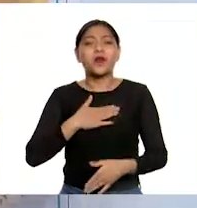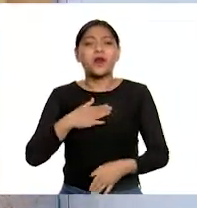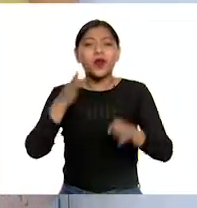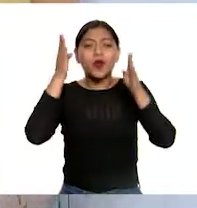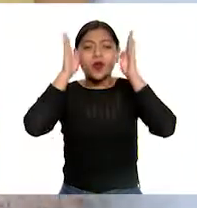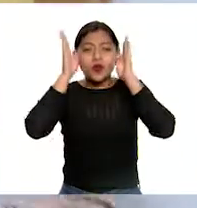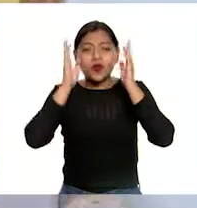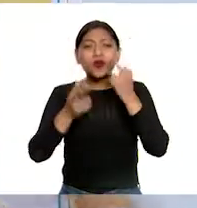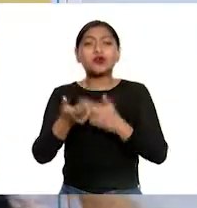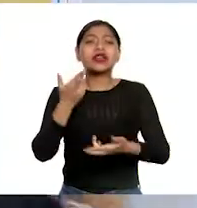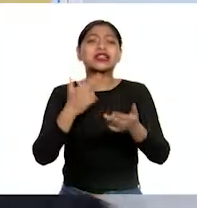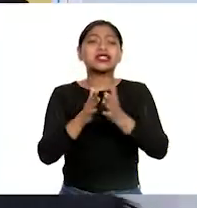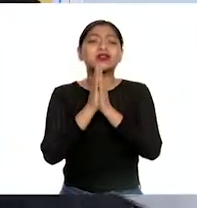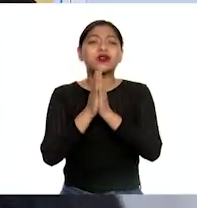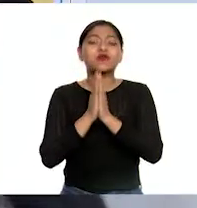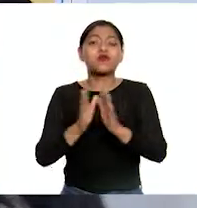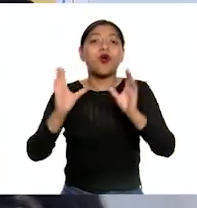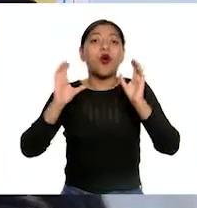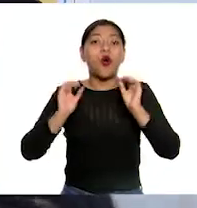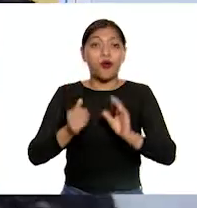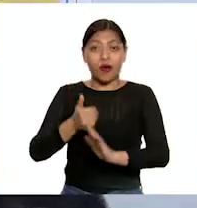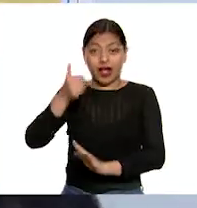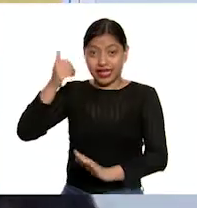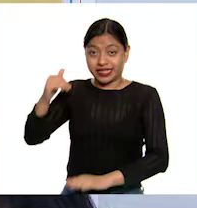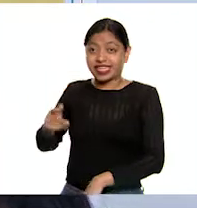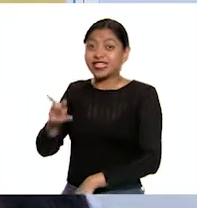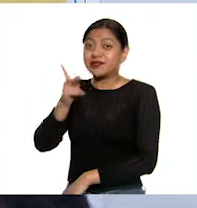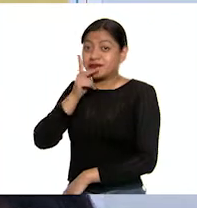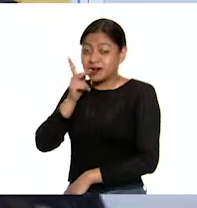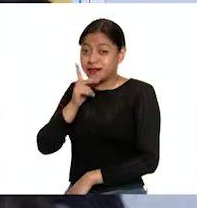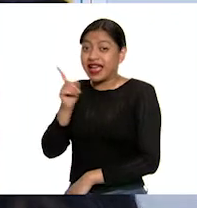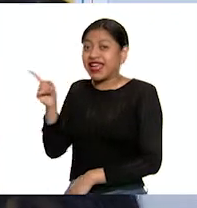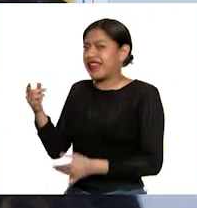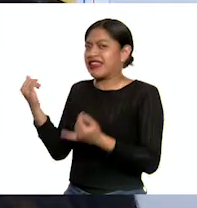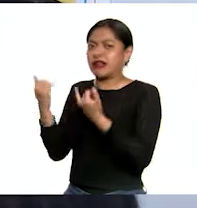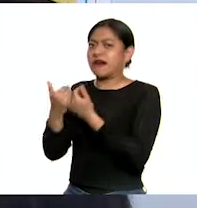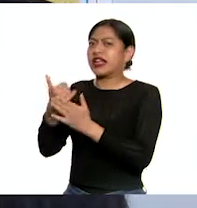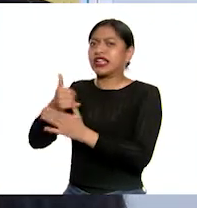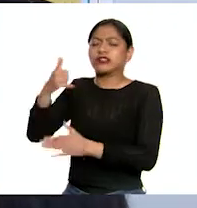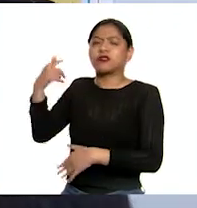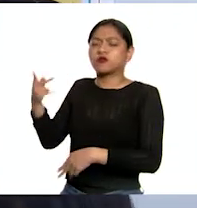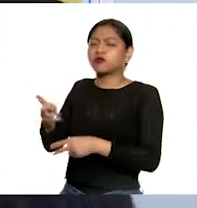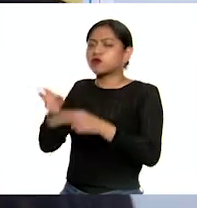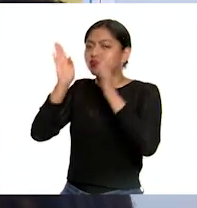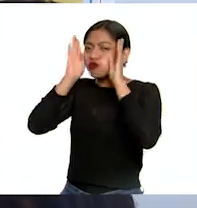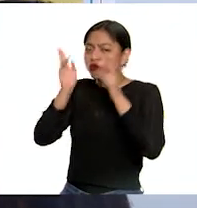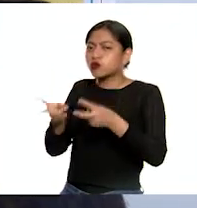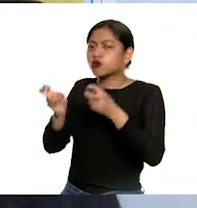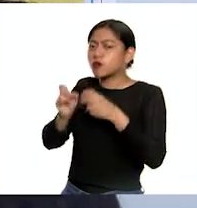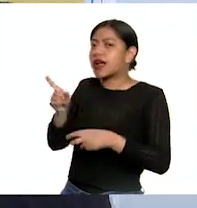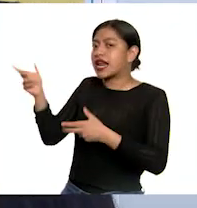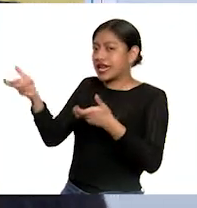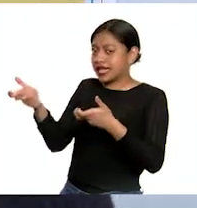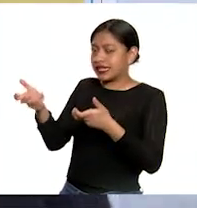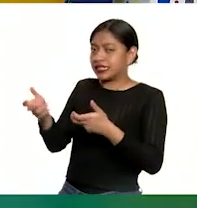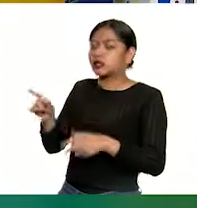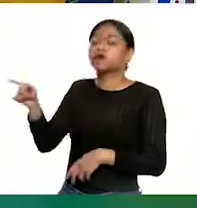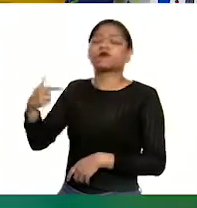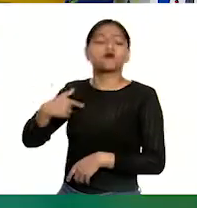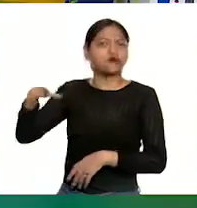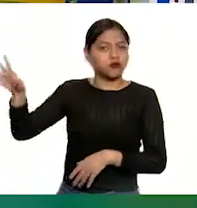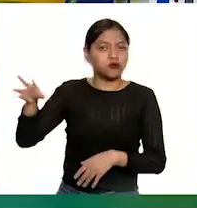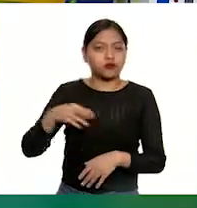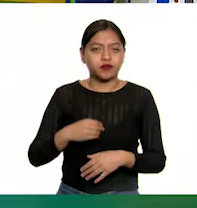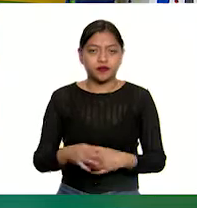lo que hizo su padre cuando le robaron el suyo. ¿En qué parte de la tabla va? Yo creo que esa es parte de las aventuras